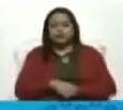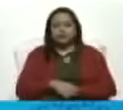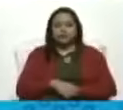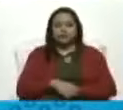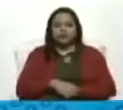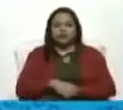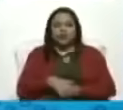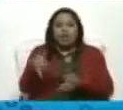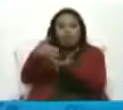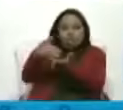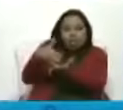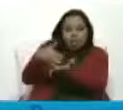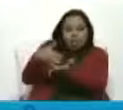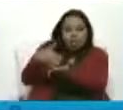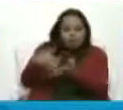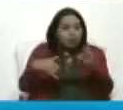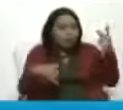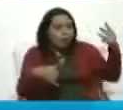Los patarucos.